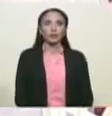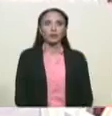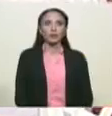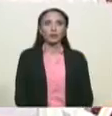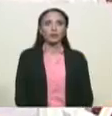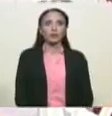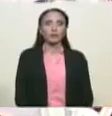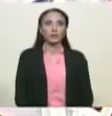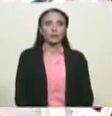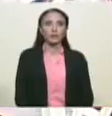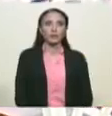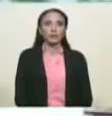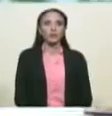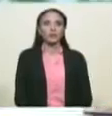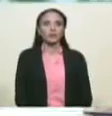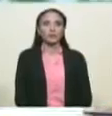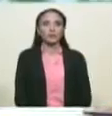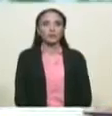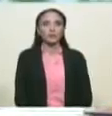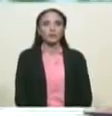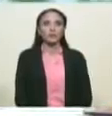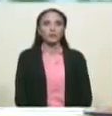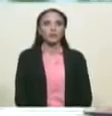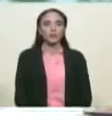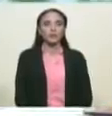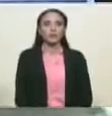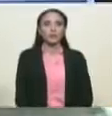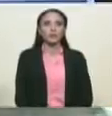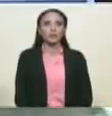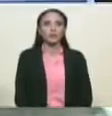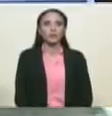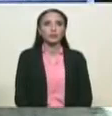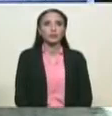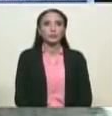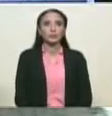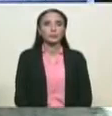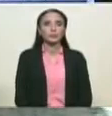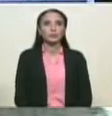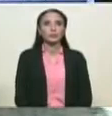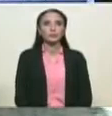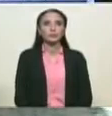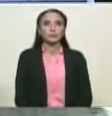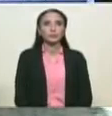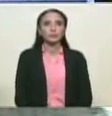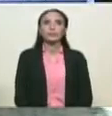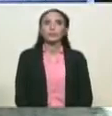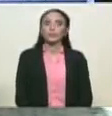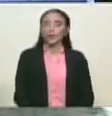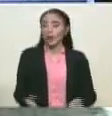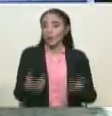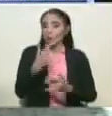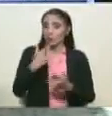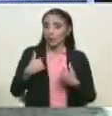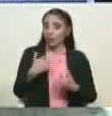motores que no los hacemos en Venezuela, los vamos a comprar en Petro. Pida Petro por esa boquita.